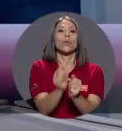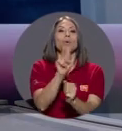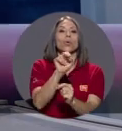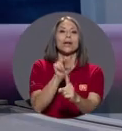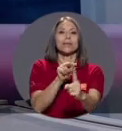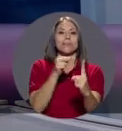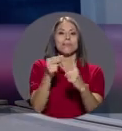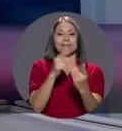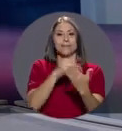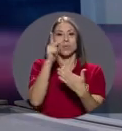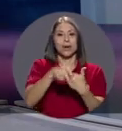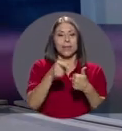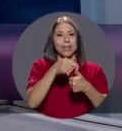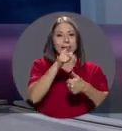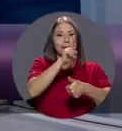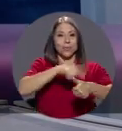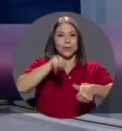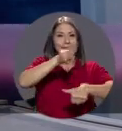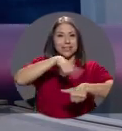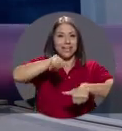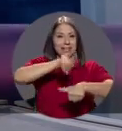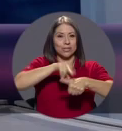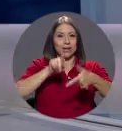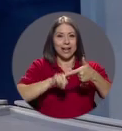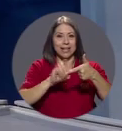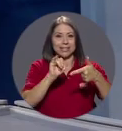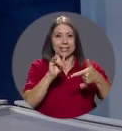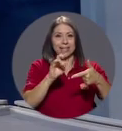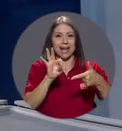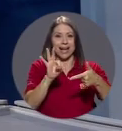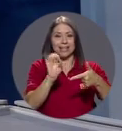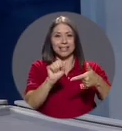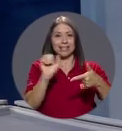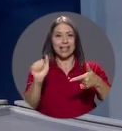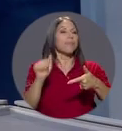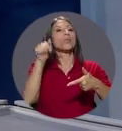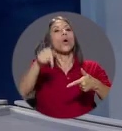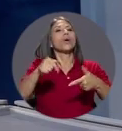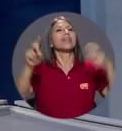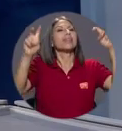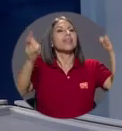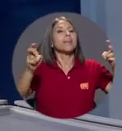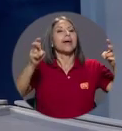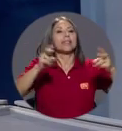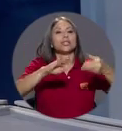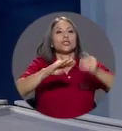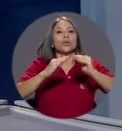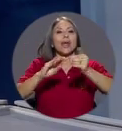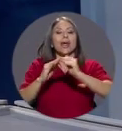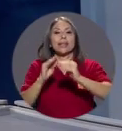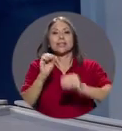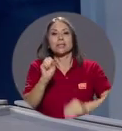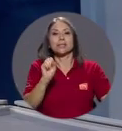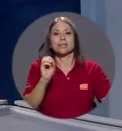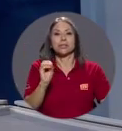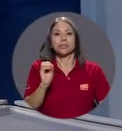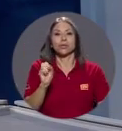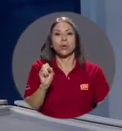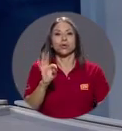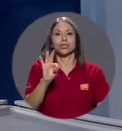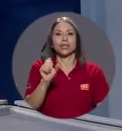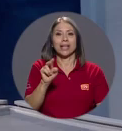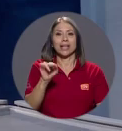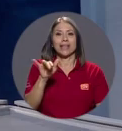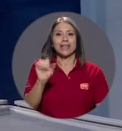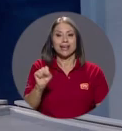Regresa usted a Una Mirada, del programa de la Universidad Nacional y del CINAR S.A. Hoy con el tema de ciudades sostenibles. Uno de los retos